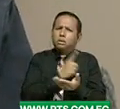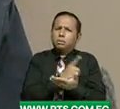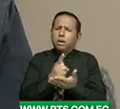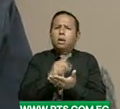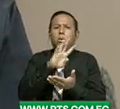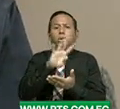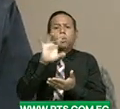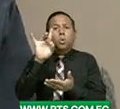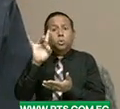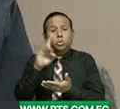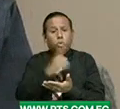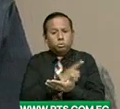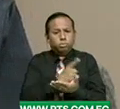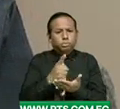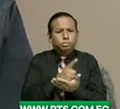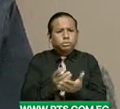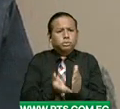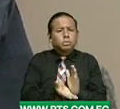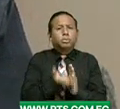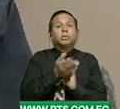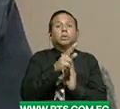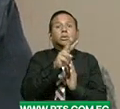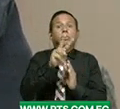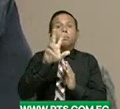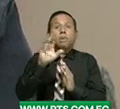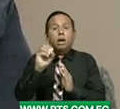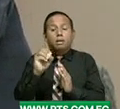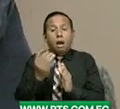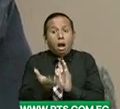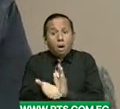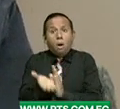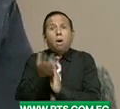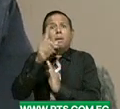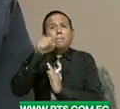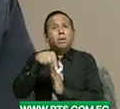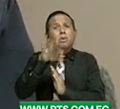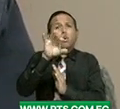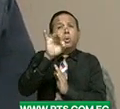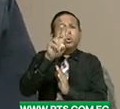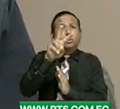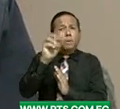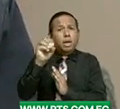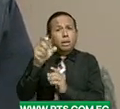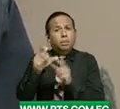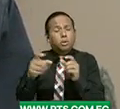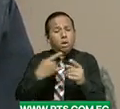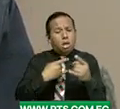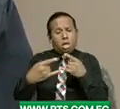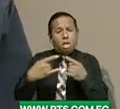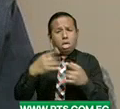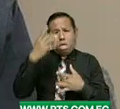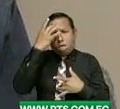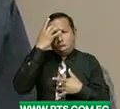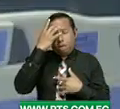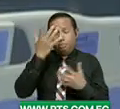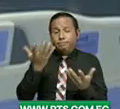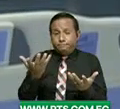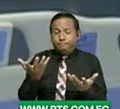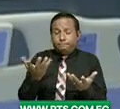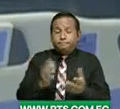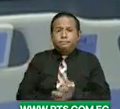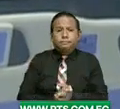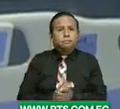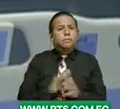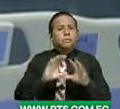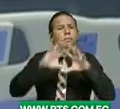tuvimos aproximadamente 320 pacientes ahora tenemos 1820 pacientes es decir un momento sustancial e importante que el mundial